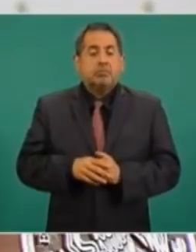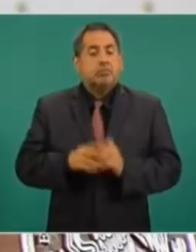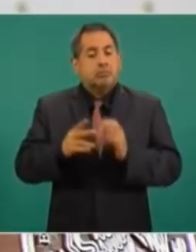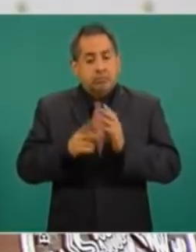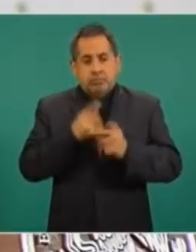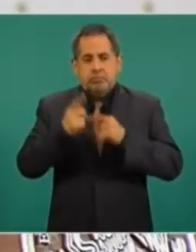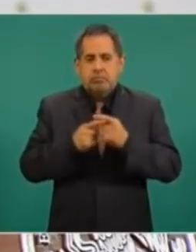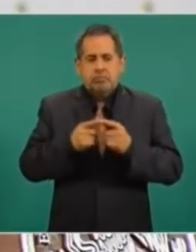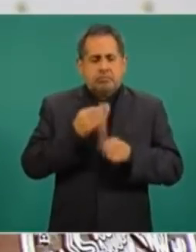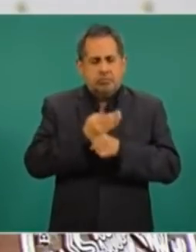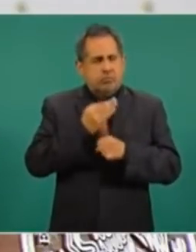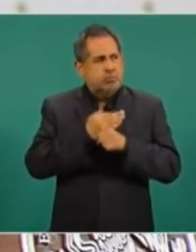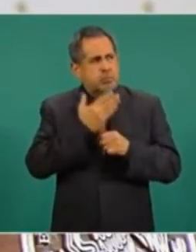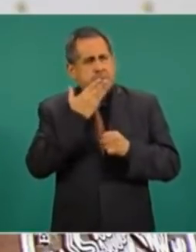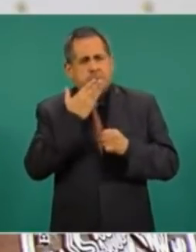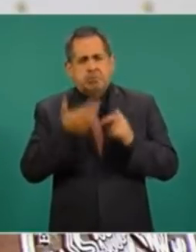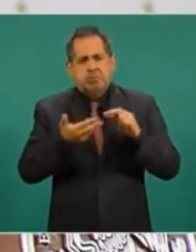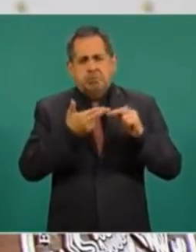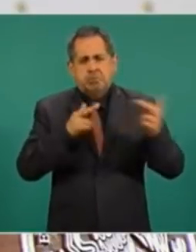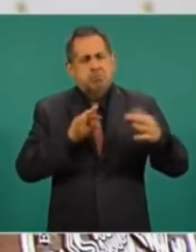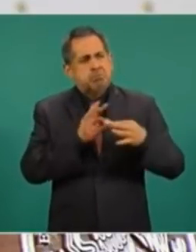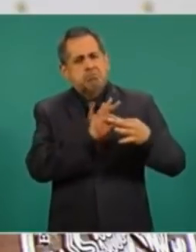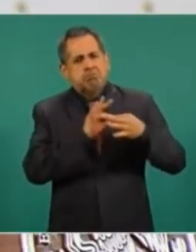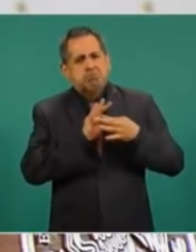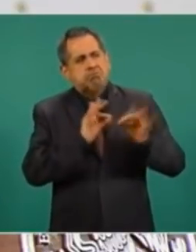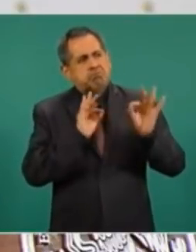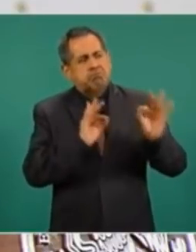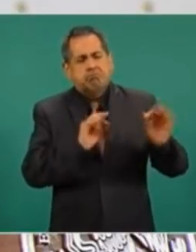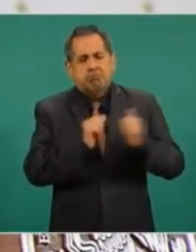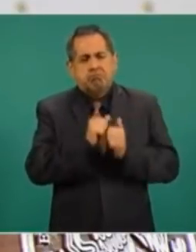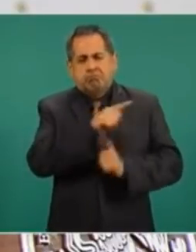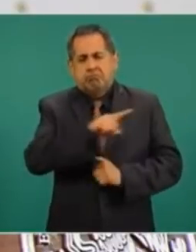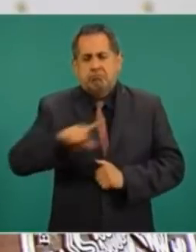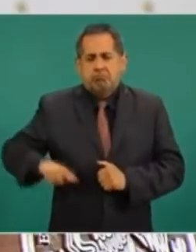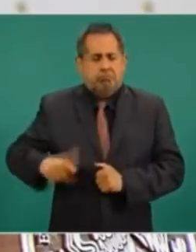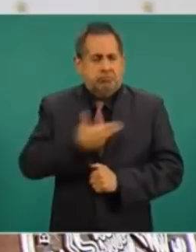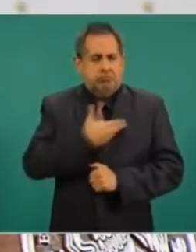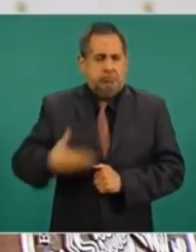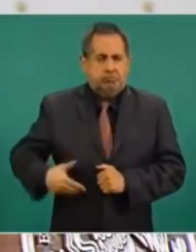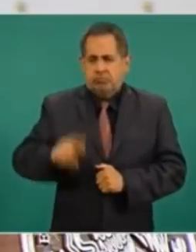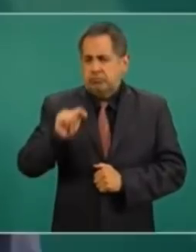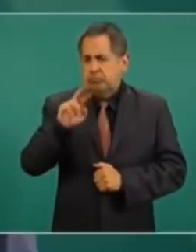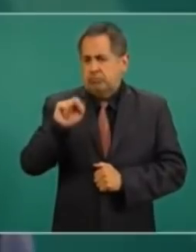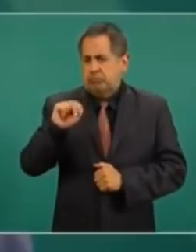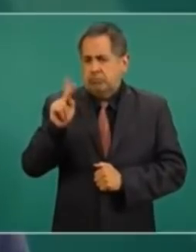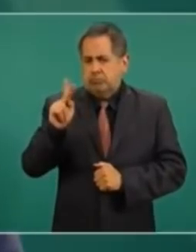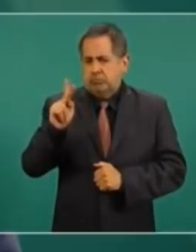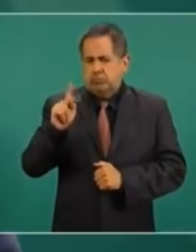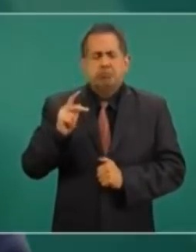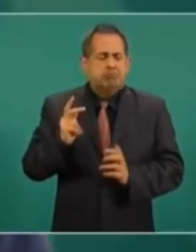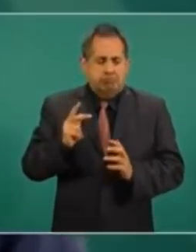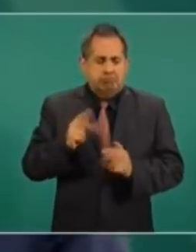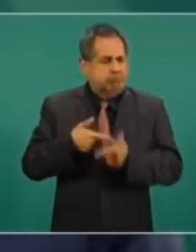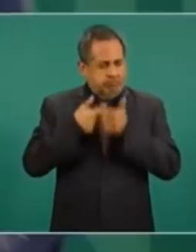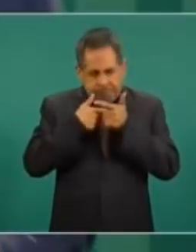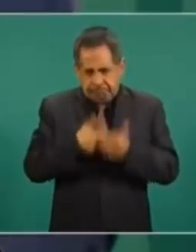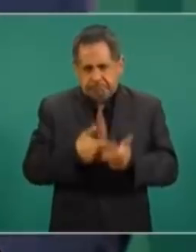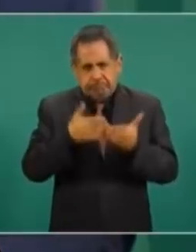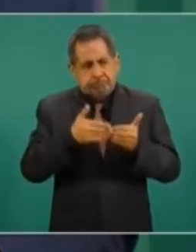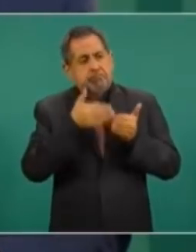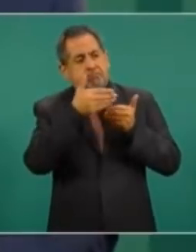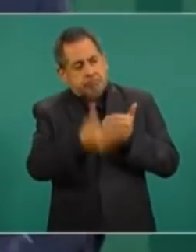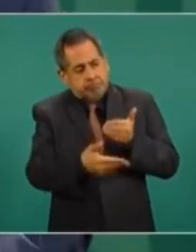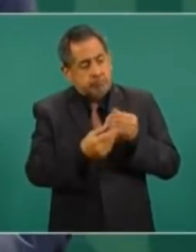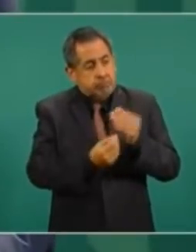reitero, muy buenas relaciones con el gobierno del presidente Trump. Y vamos a mantener muy